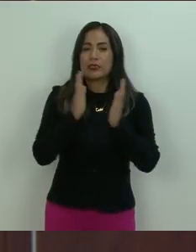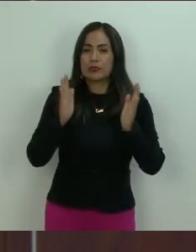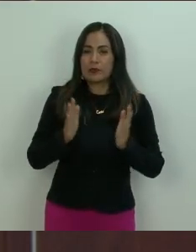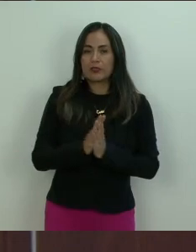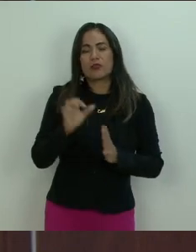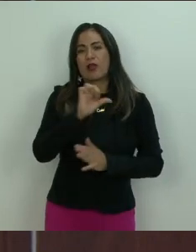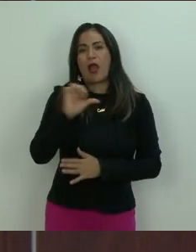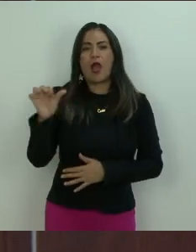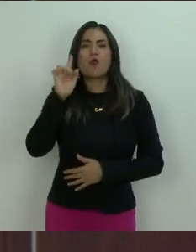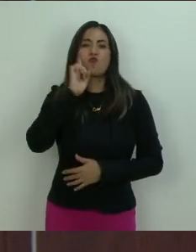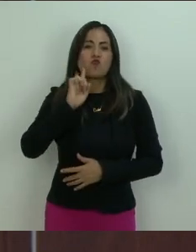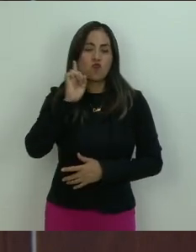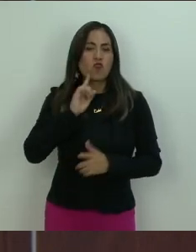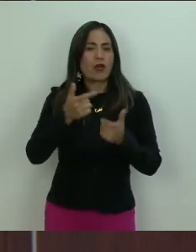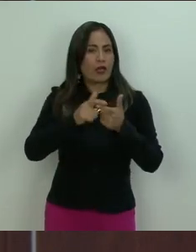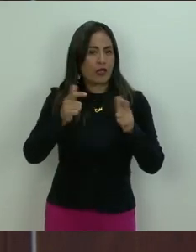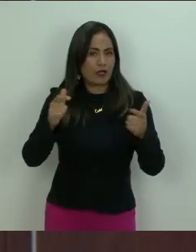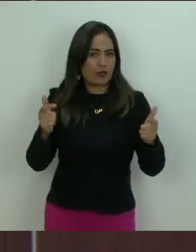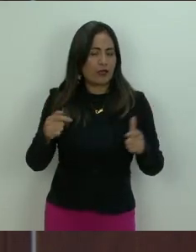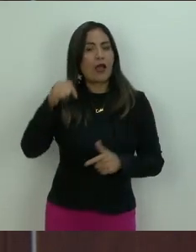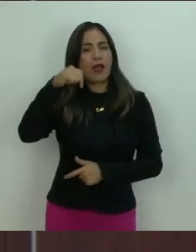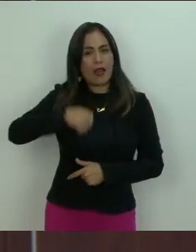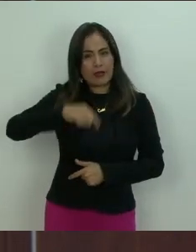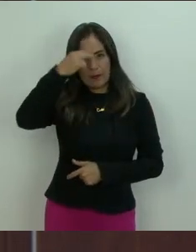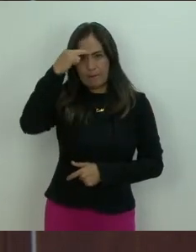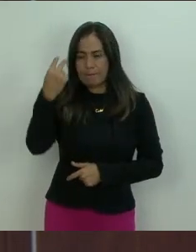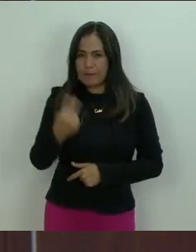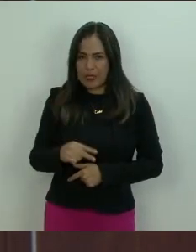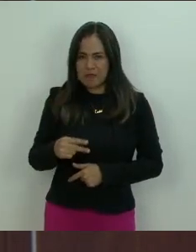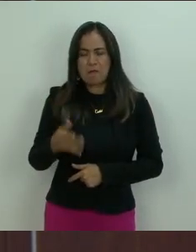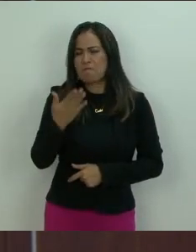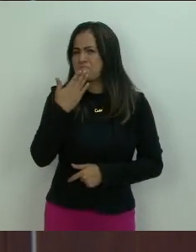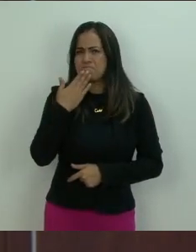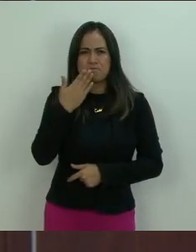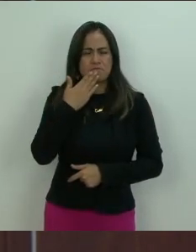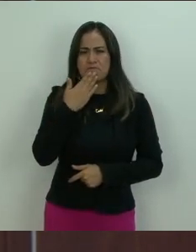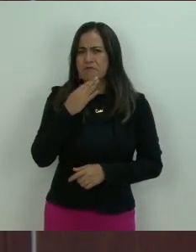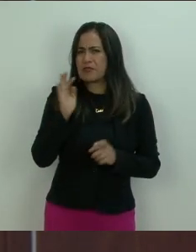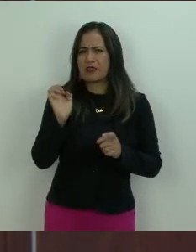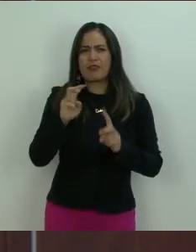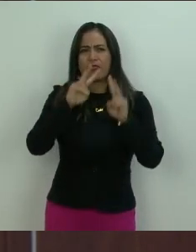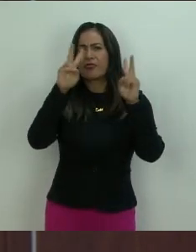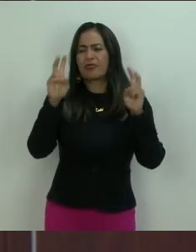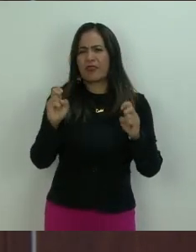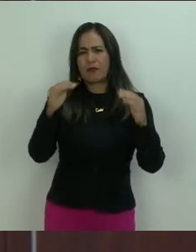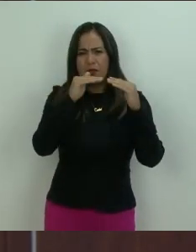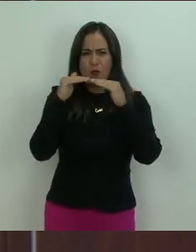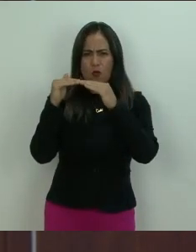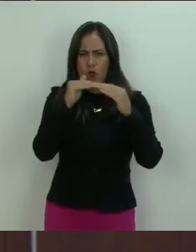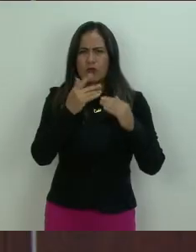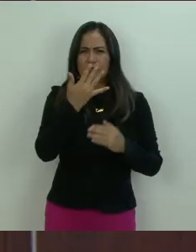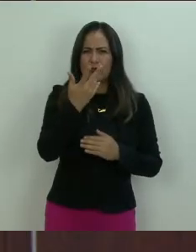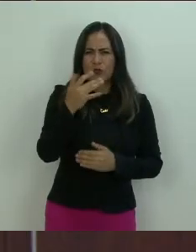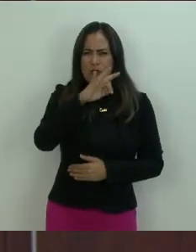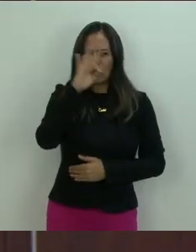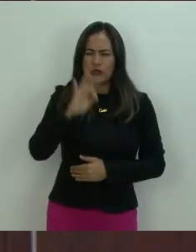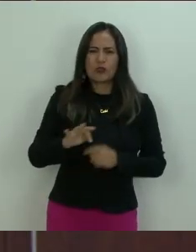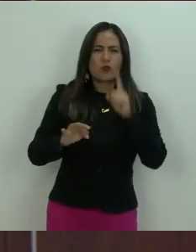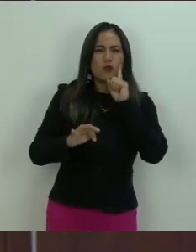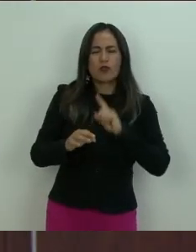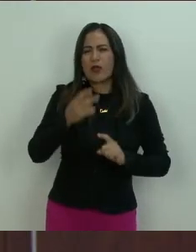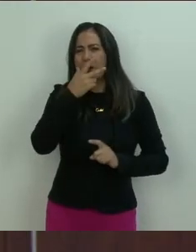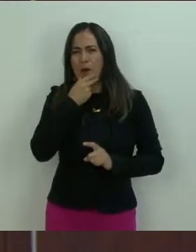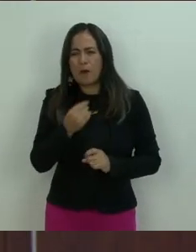las mujeres y a México le fue muy bien con el tema de la paridad y lo que se ha logrado en todos